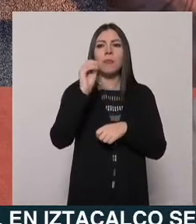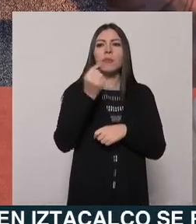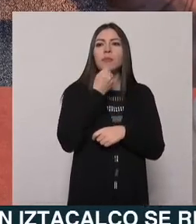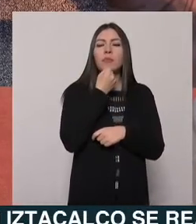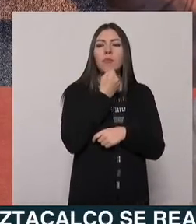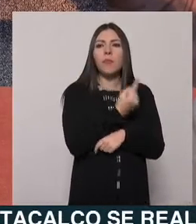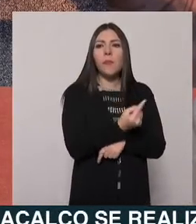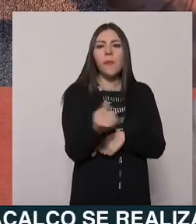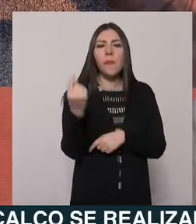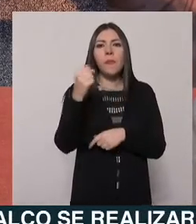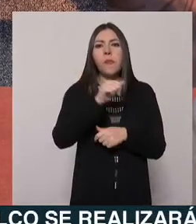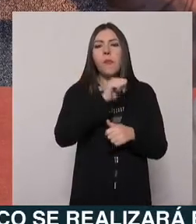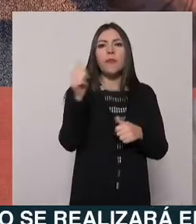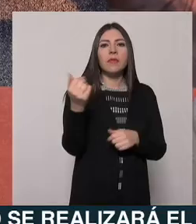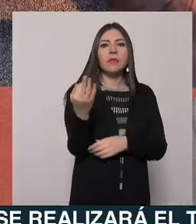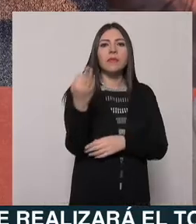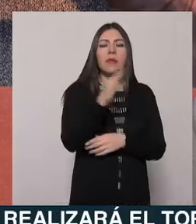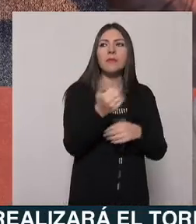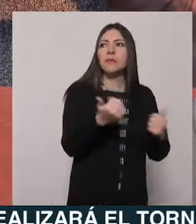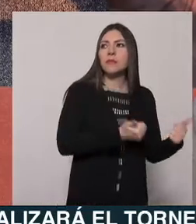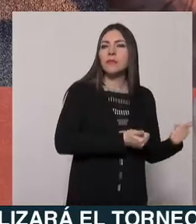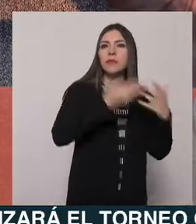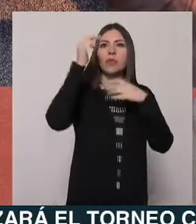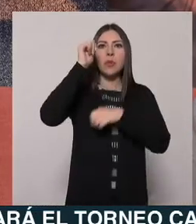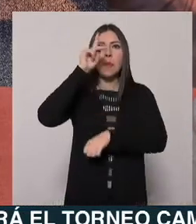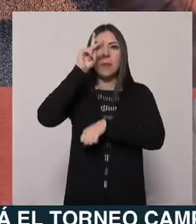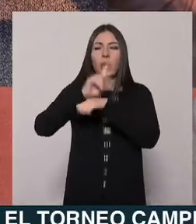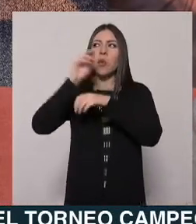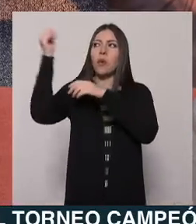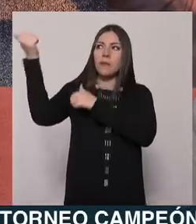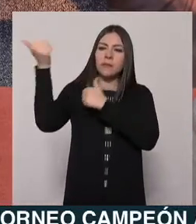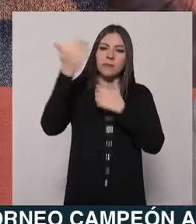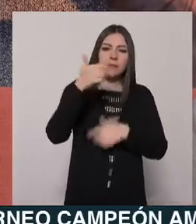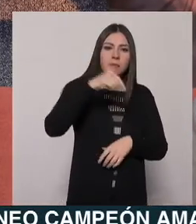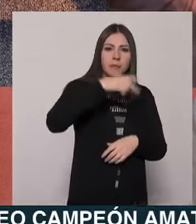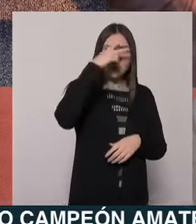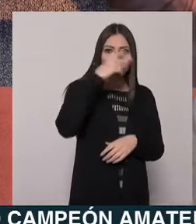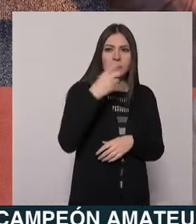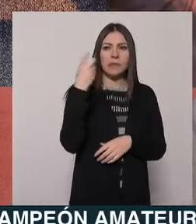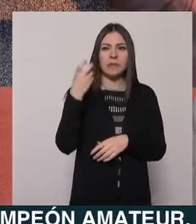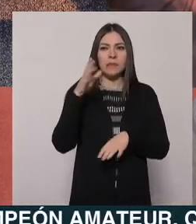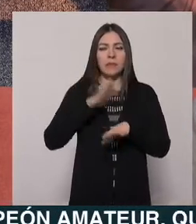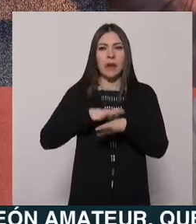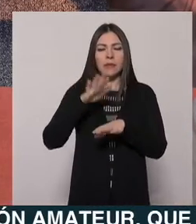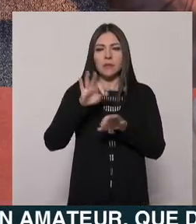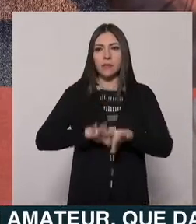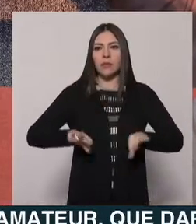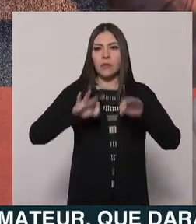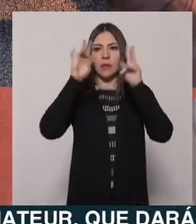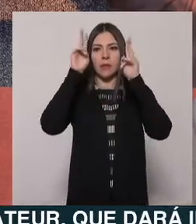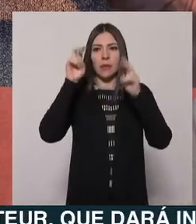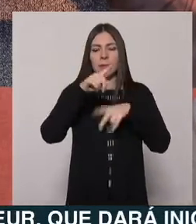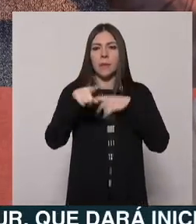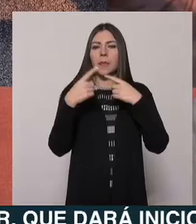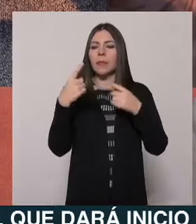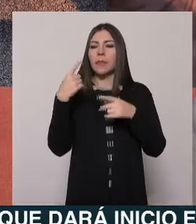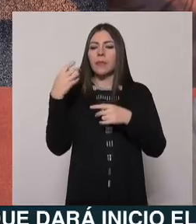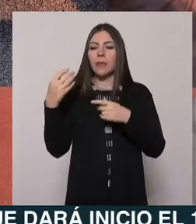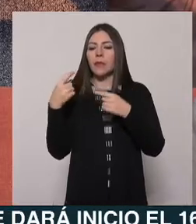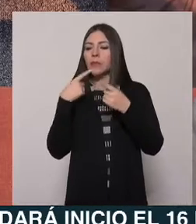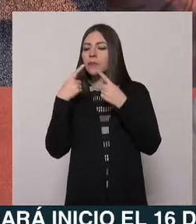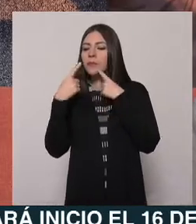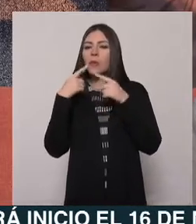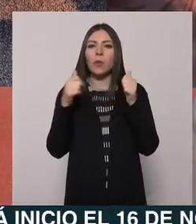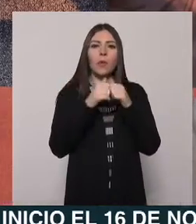menores hacia el extranjero o hacia nuestro país. Cierto, ¿verdad? Estos son los temas particularmente que trata el Poder Judicial con las autoridades